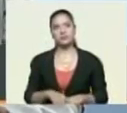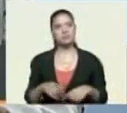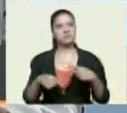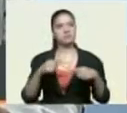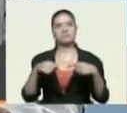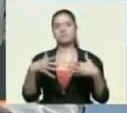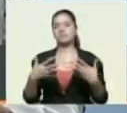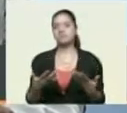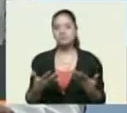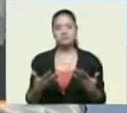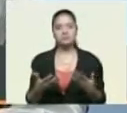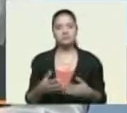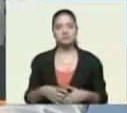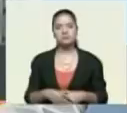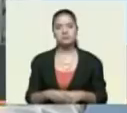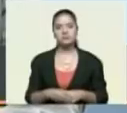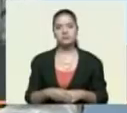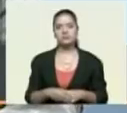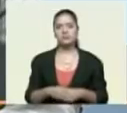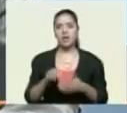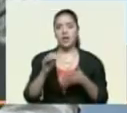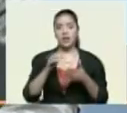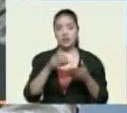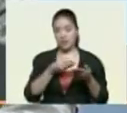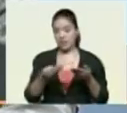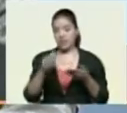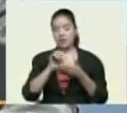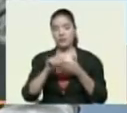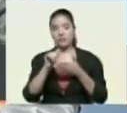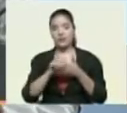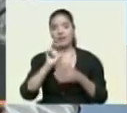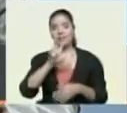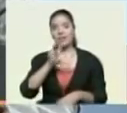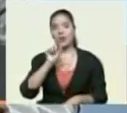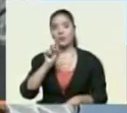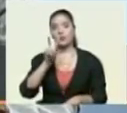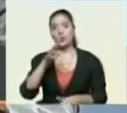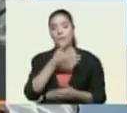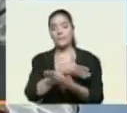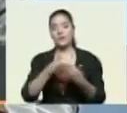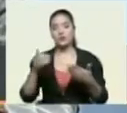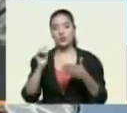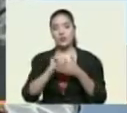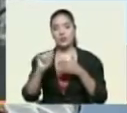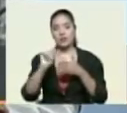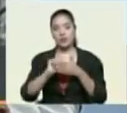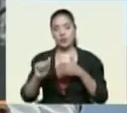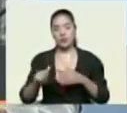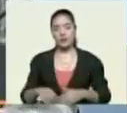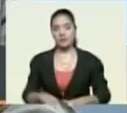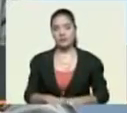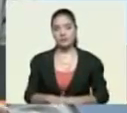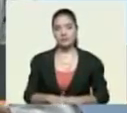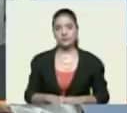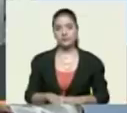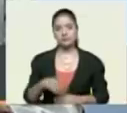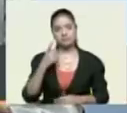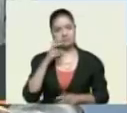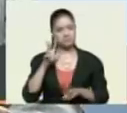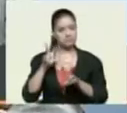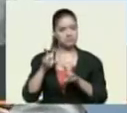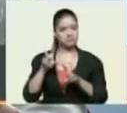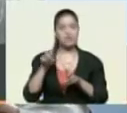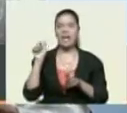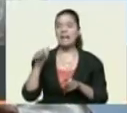producto hexadecanol, divisas liquidadas 3.2 millones de dólares. Irregularidad, aquí